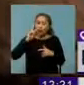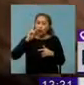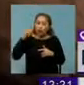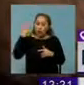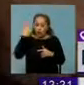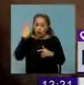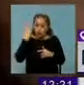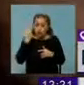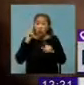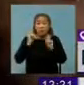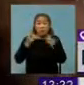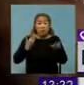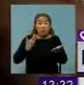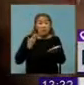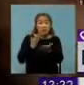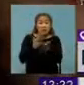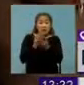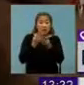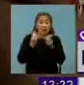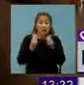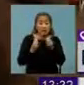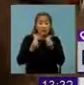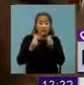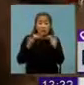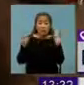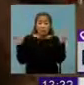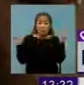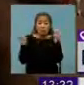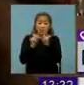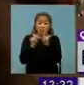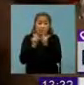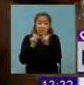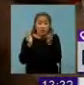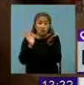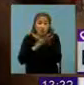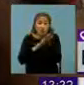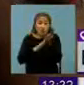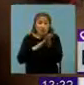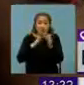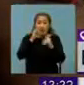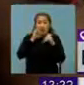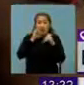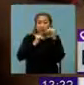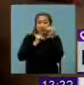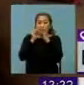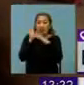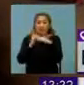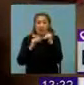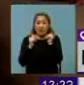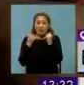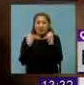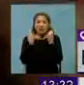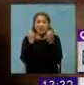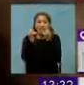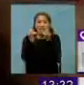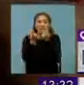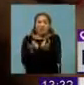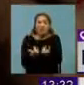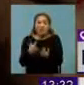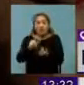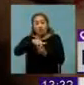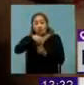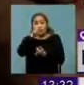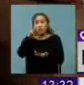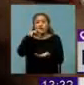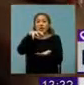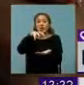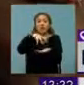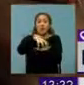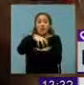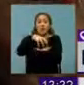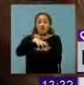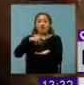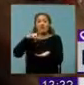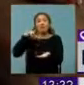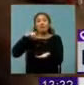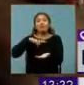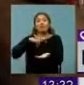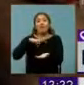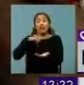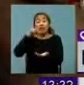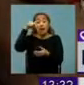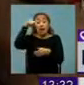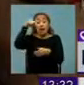pedíamos nosotros un resumen de las obras que son tercerizadas que son haber hechas por empresas privadas